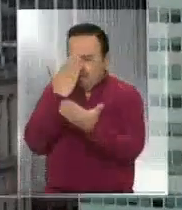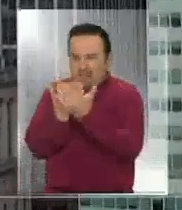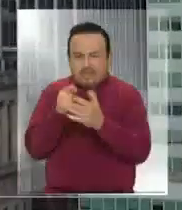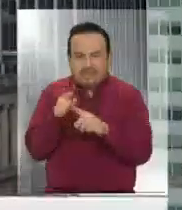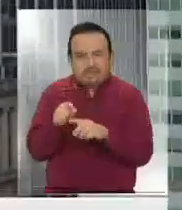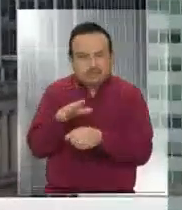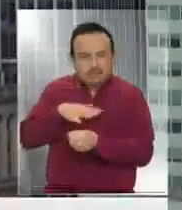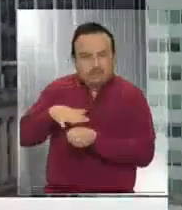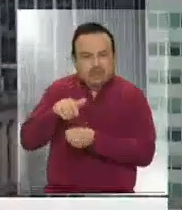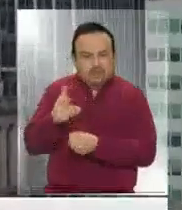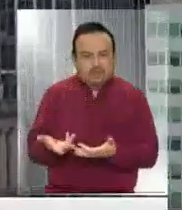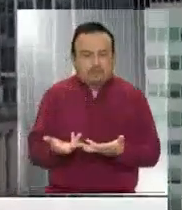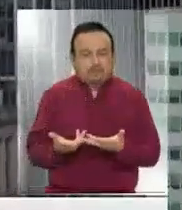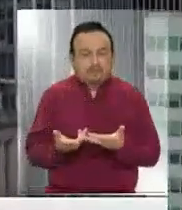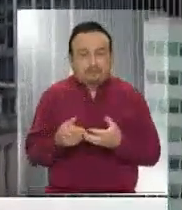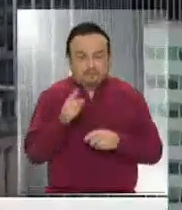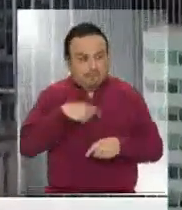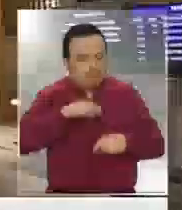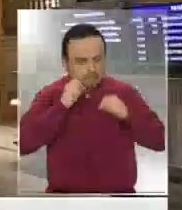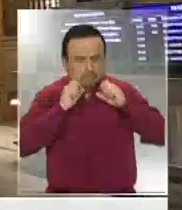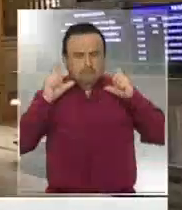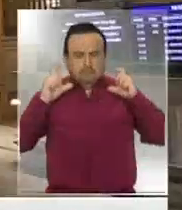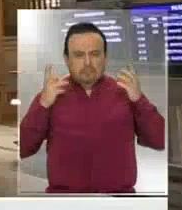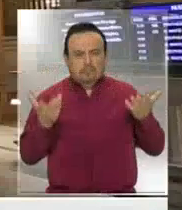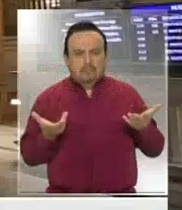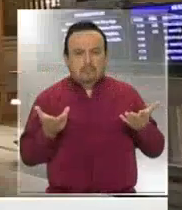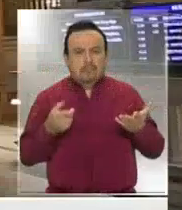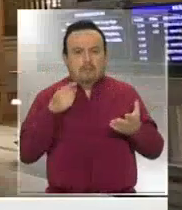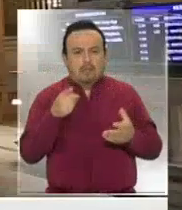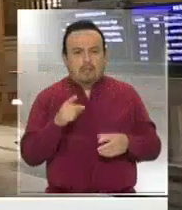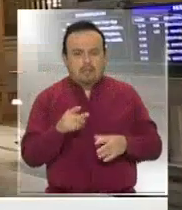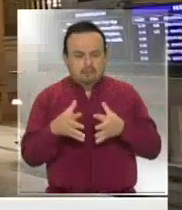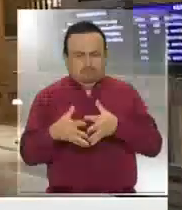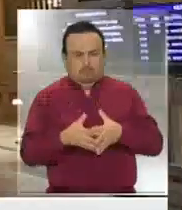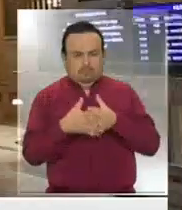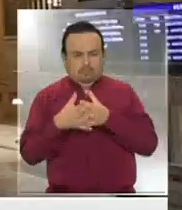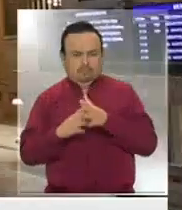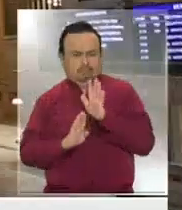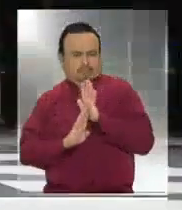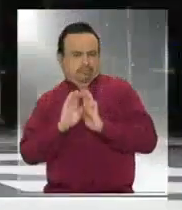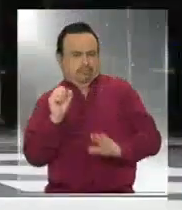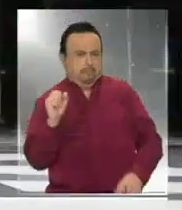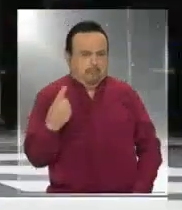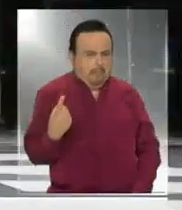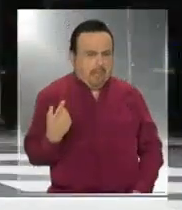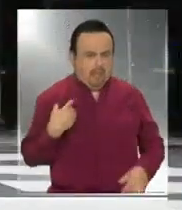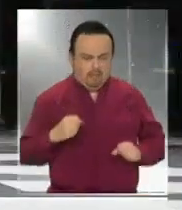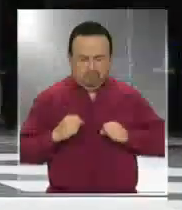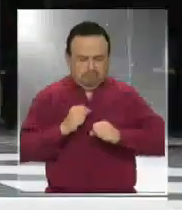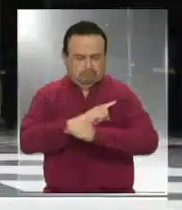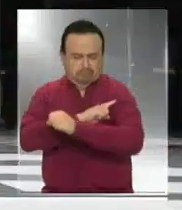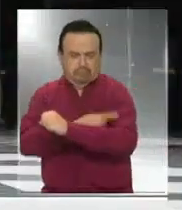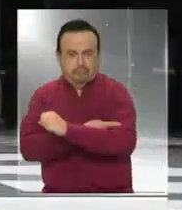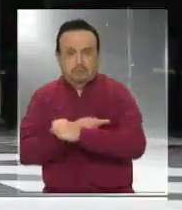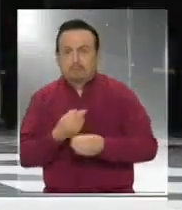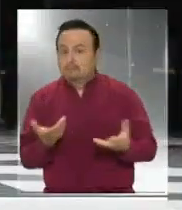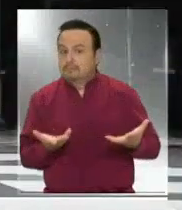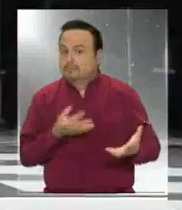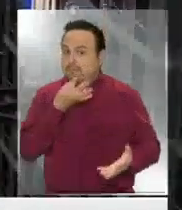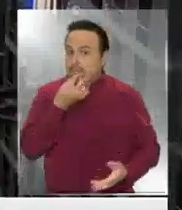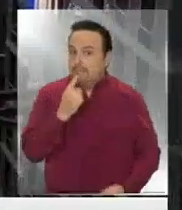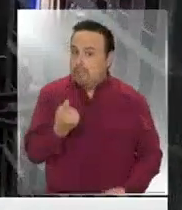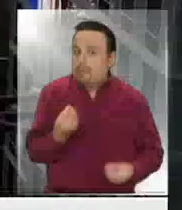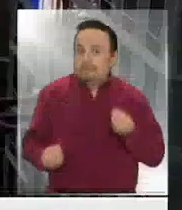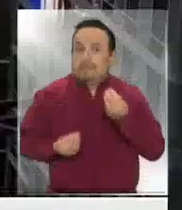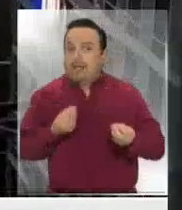Es lo que justamente llama la atención de la primera potencia mundial. ¿Qué pasará tras la pandemia? Esa es la